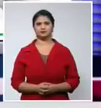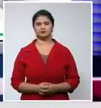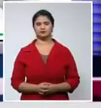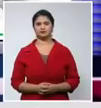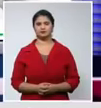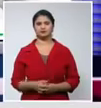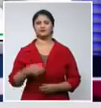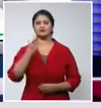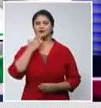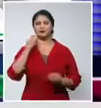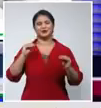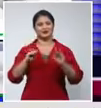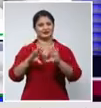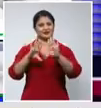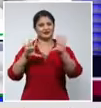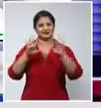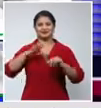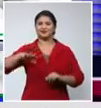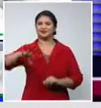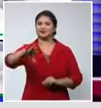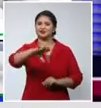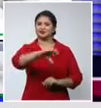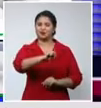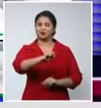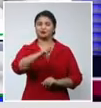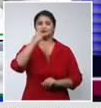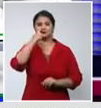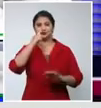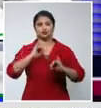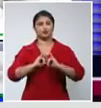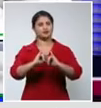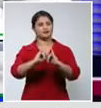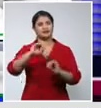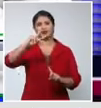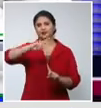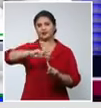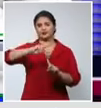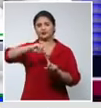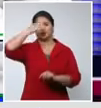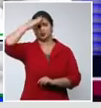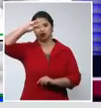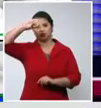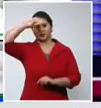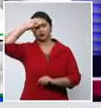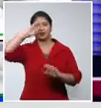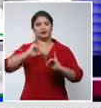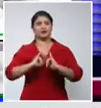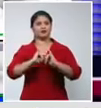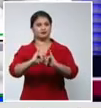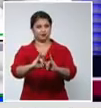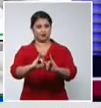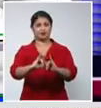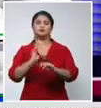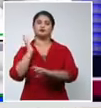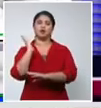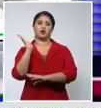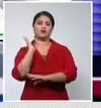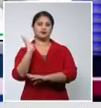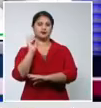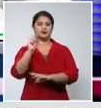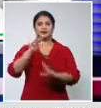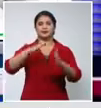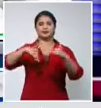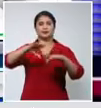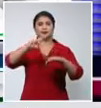Buenos días, amigos televidentes. El sistema de la radio y la televisión cubana ofrece la habitual conferencia de prensa del Ministerio de